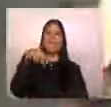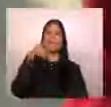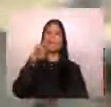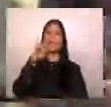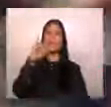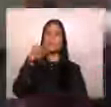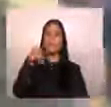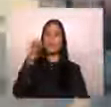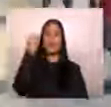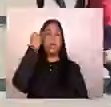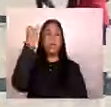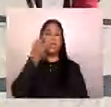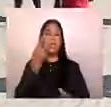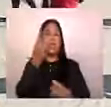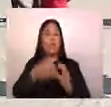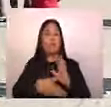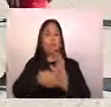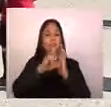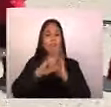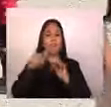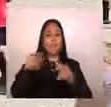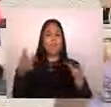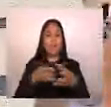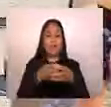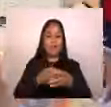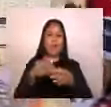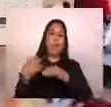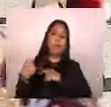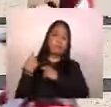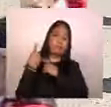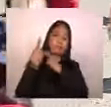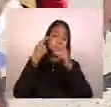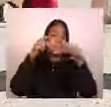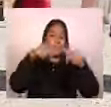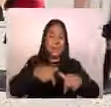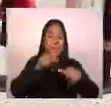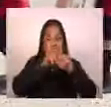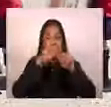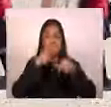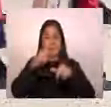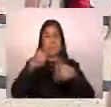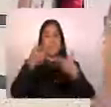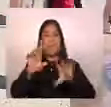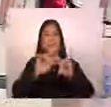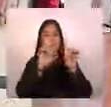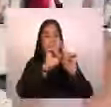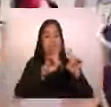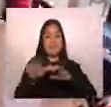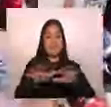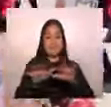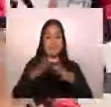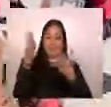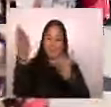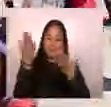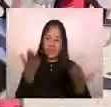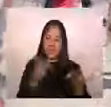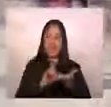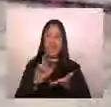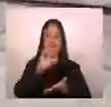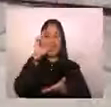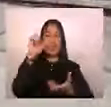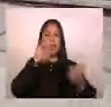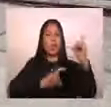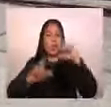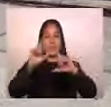de la banda escolar. Desde entonces a la fecha ha participado en diversas actividades. ¡Bienvenido,